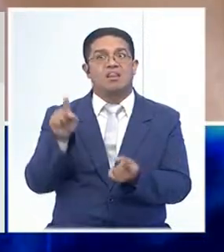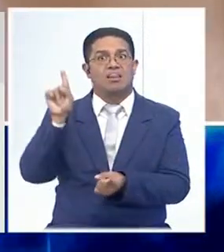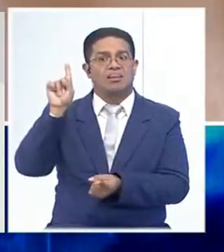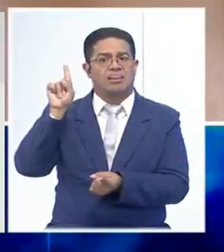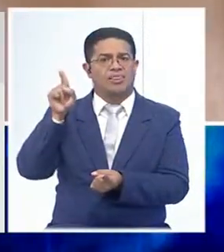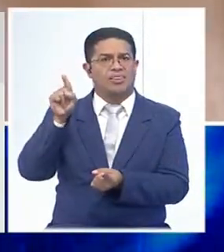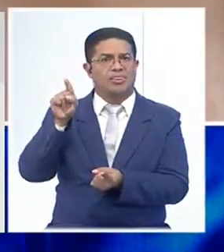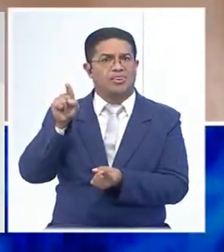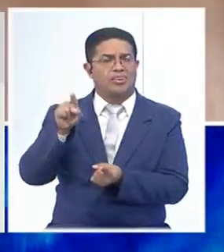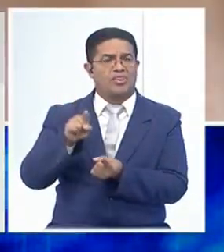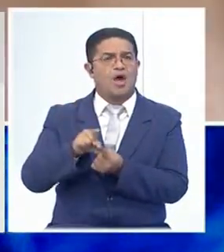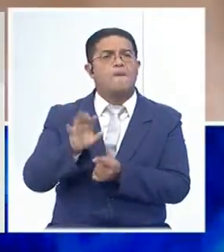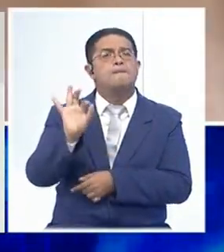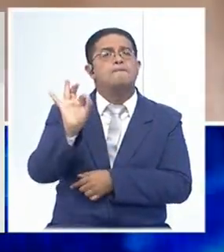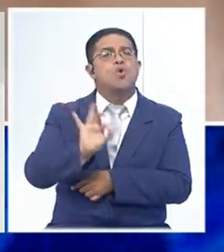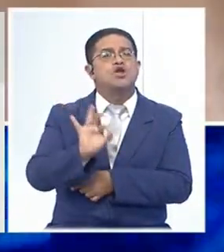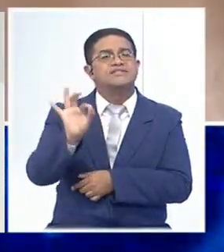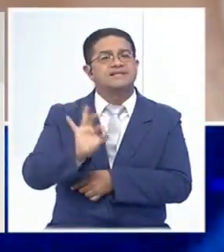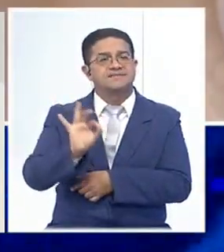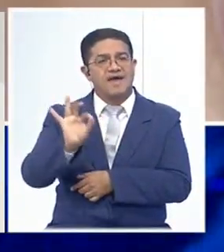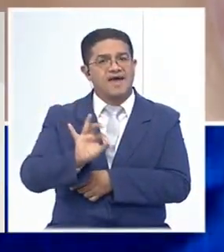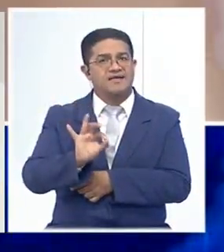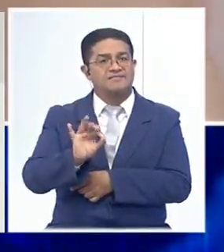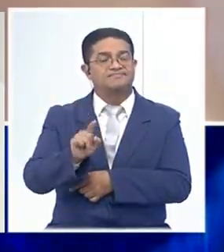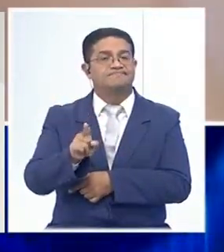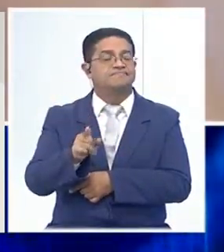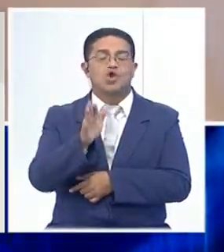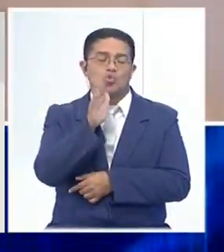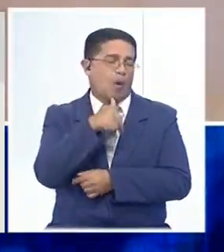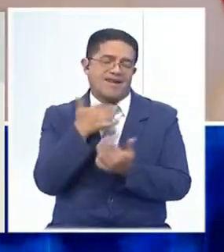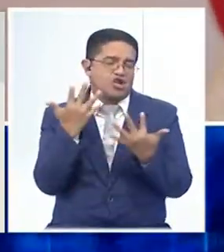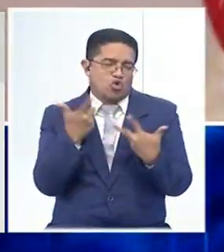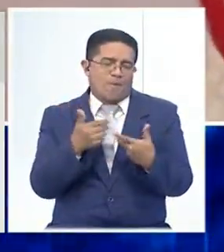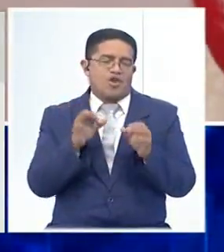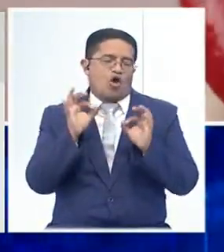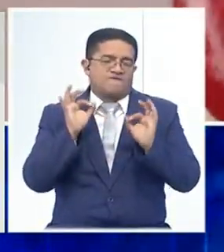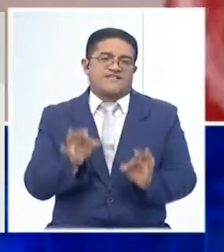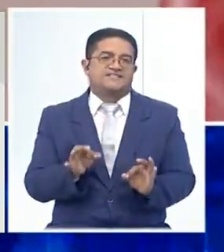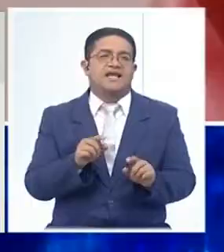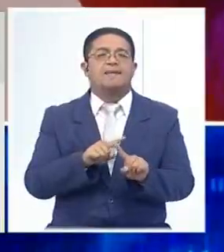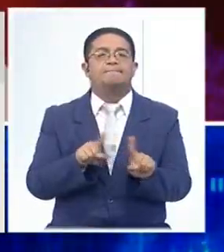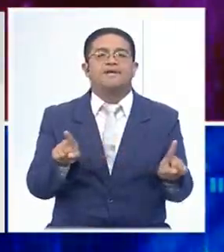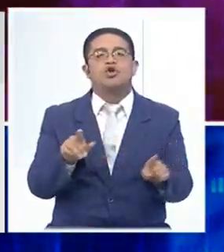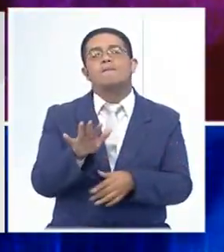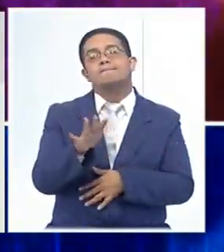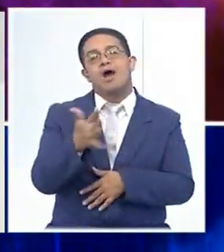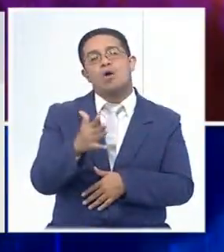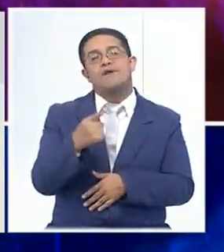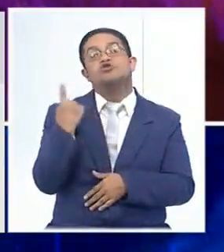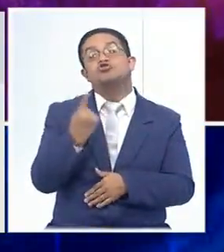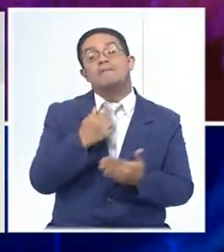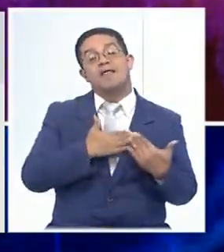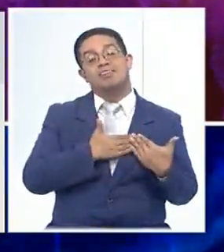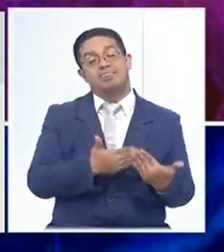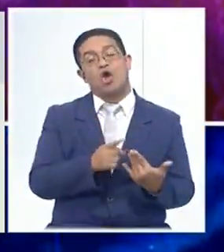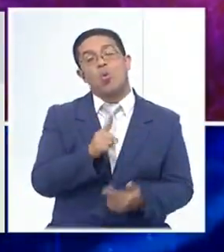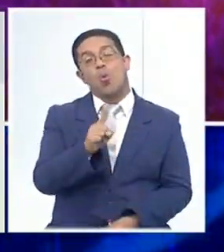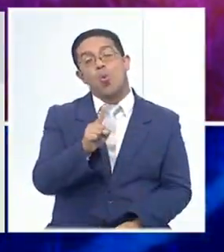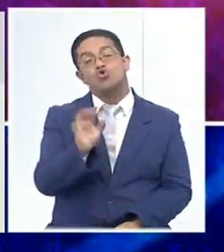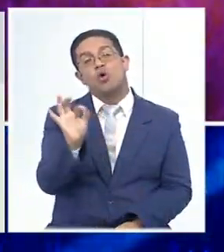el porcentaje. Se dice que, aunque no hay unas cifras oficiales, se dice que es aproximadamente